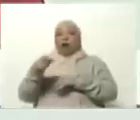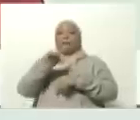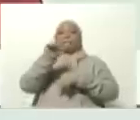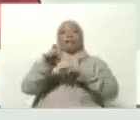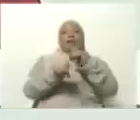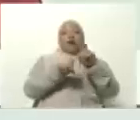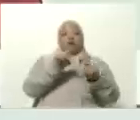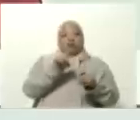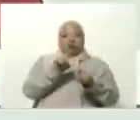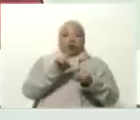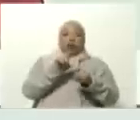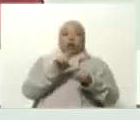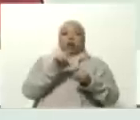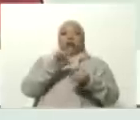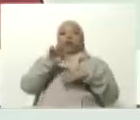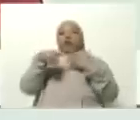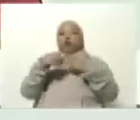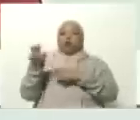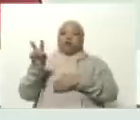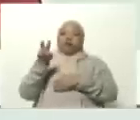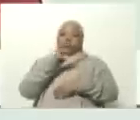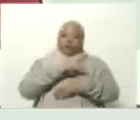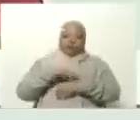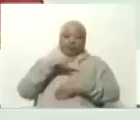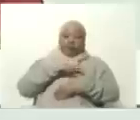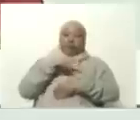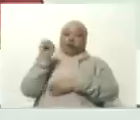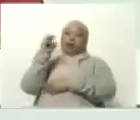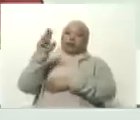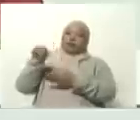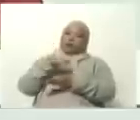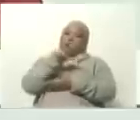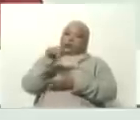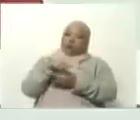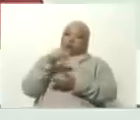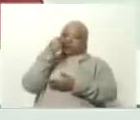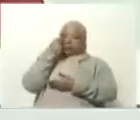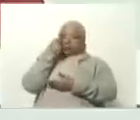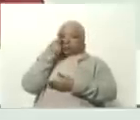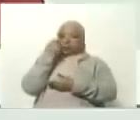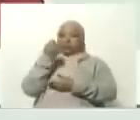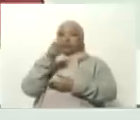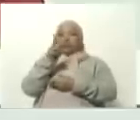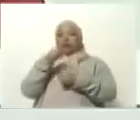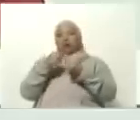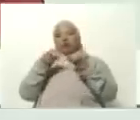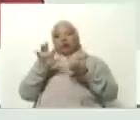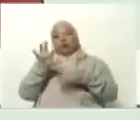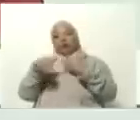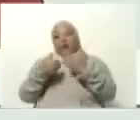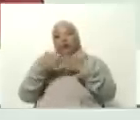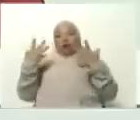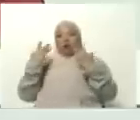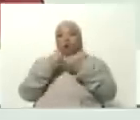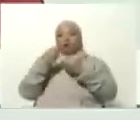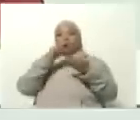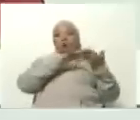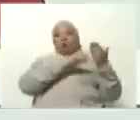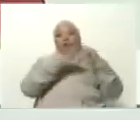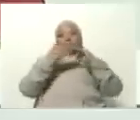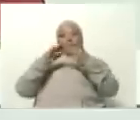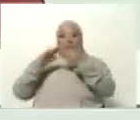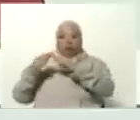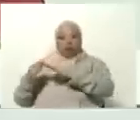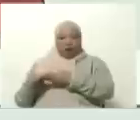discutiéndose por toda Venezuela, comisiones de la Asamblea Nacional de la Brigada 256, junto a las comunas, los